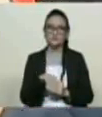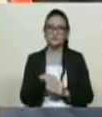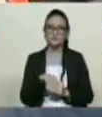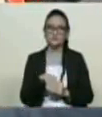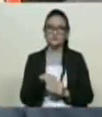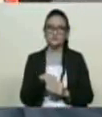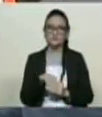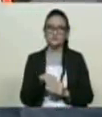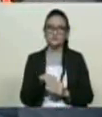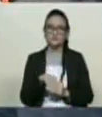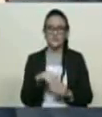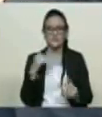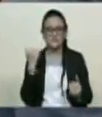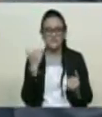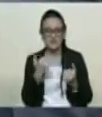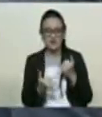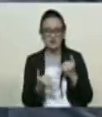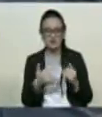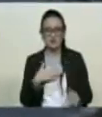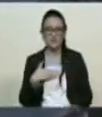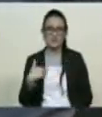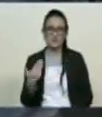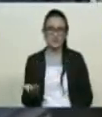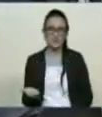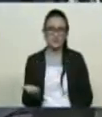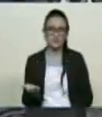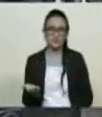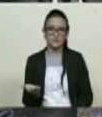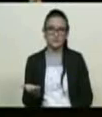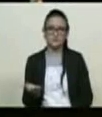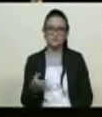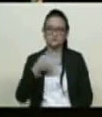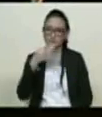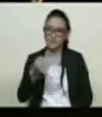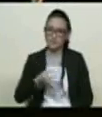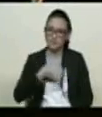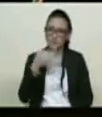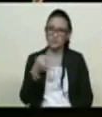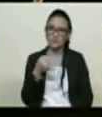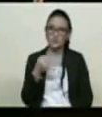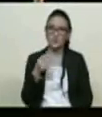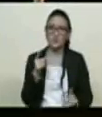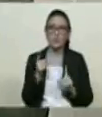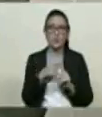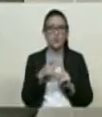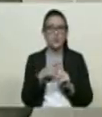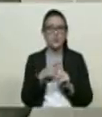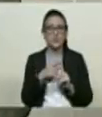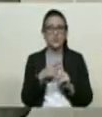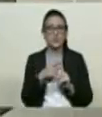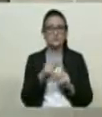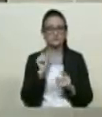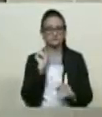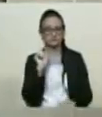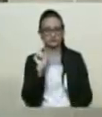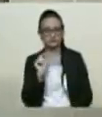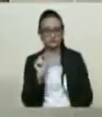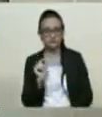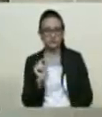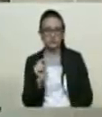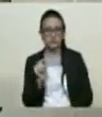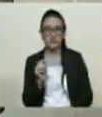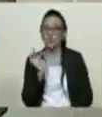Quiero finalizar esto hablando de uno, solamente uno de los puntos que todavía no